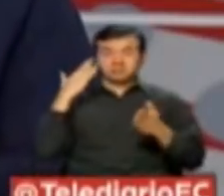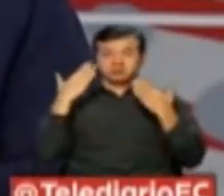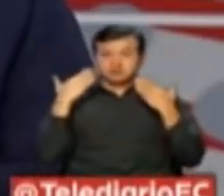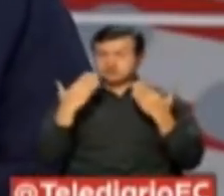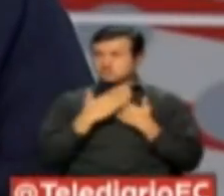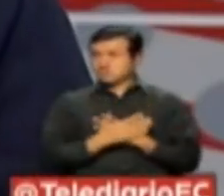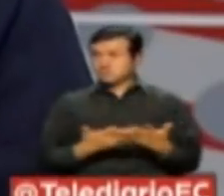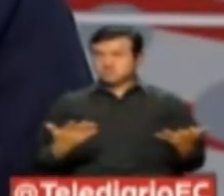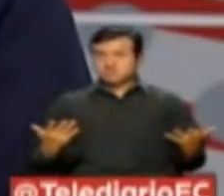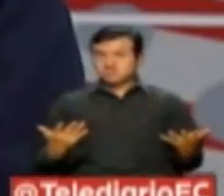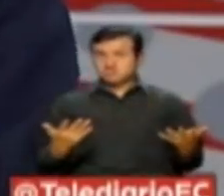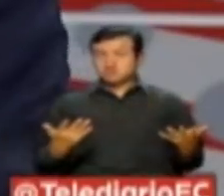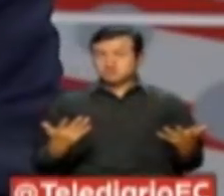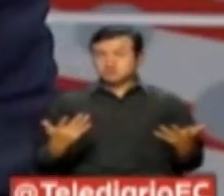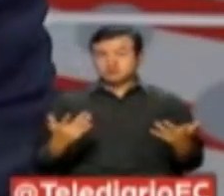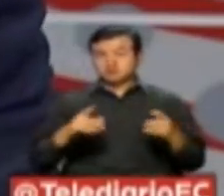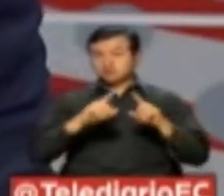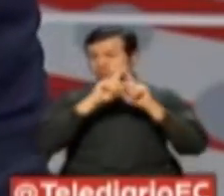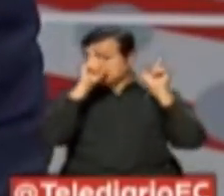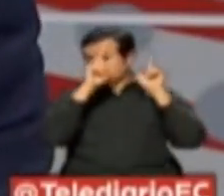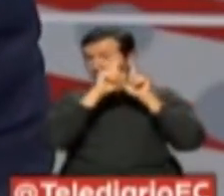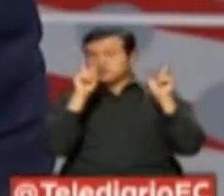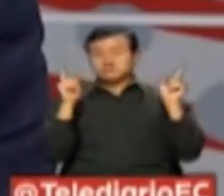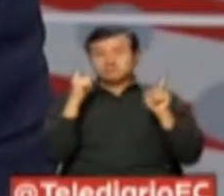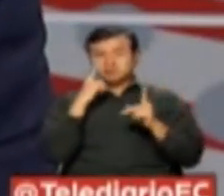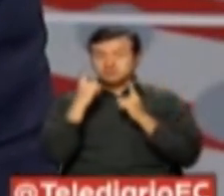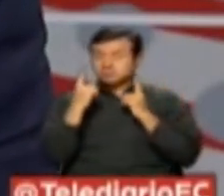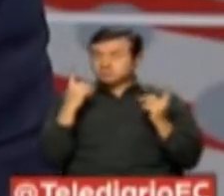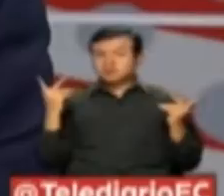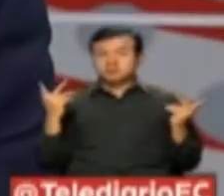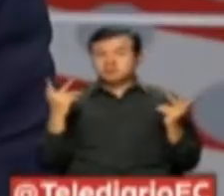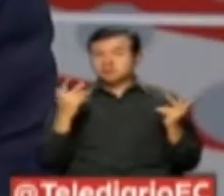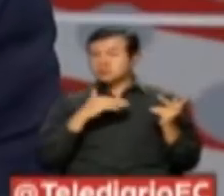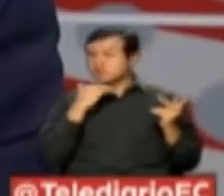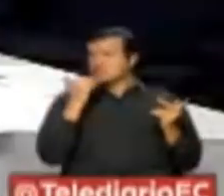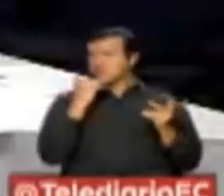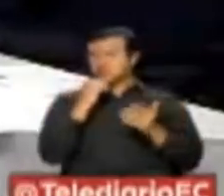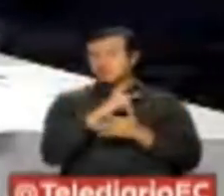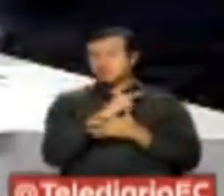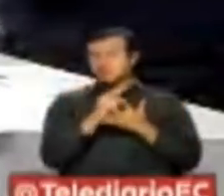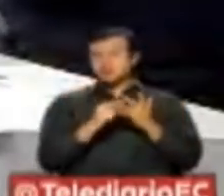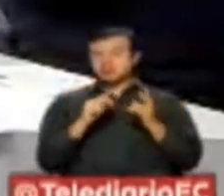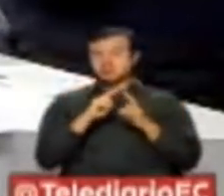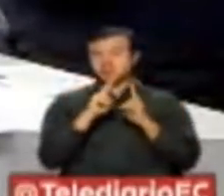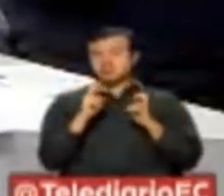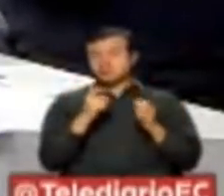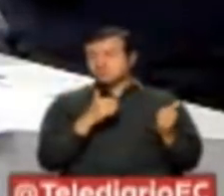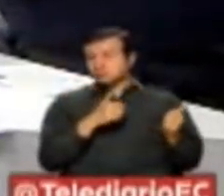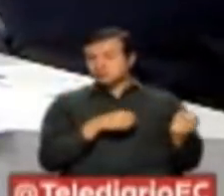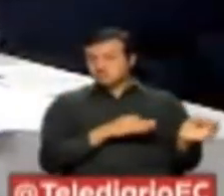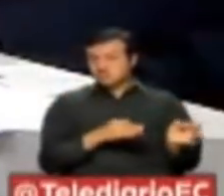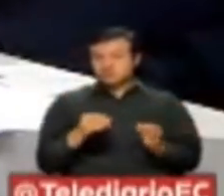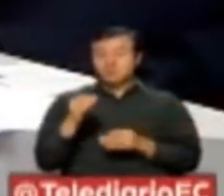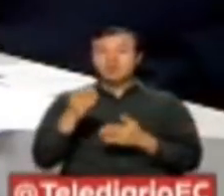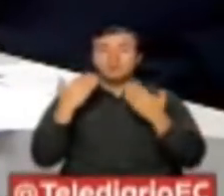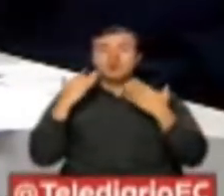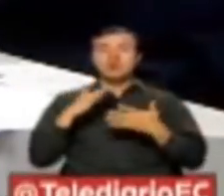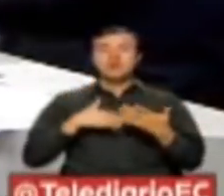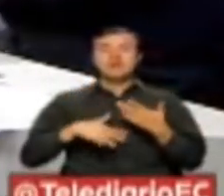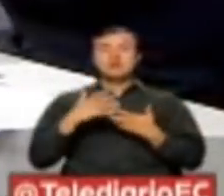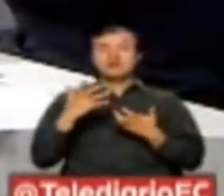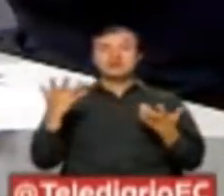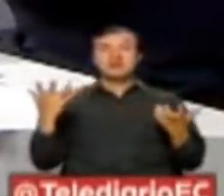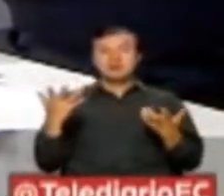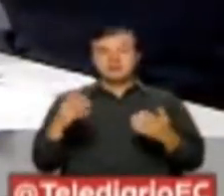que nos dicen las encuestas primero que nos no sé si tienes estudios sobre qué es lo que los guayaquileños se